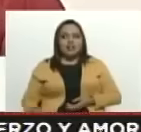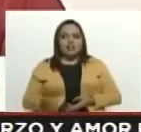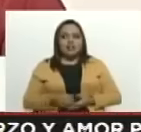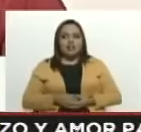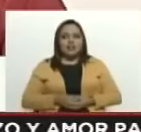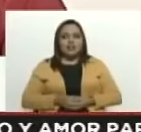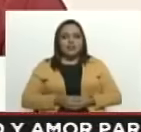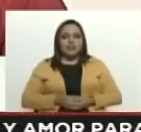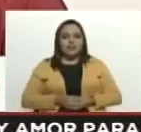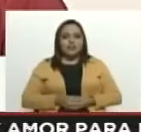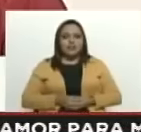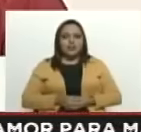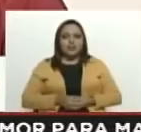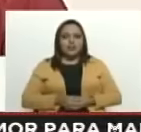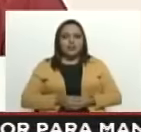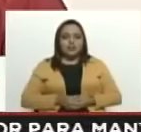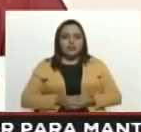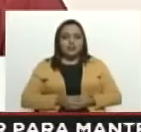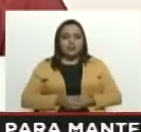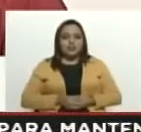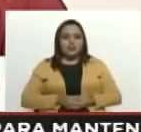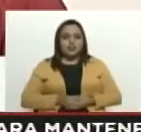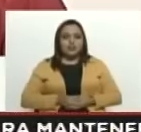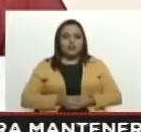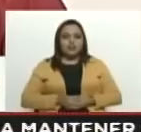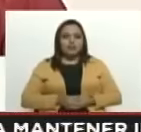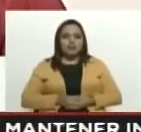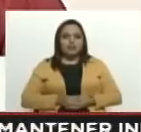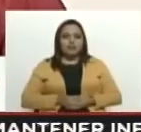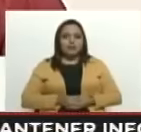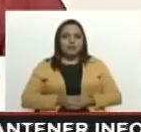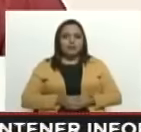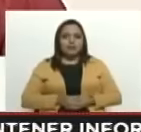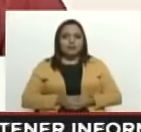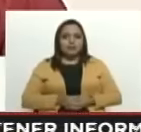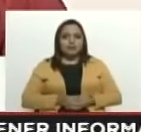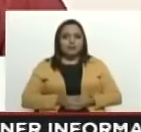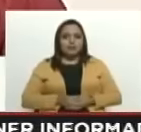edificio, en un hospital, y uno dice, Dios mío, no, y no hay, ahí no hay